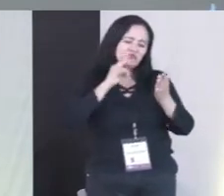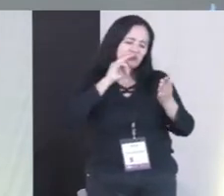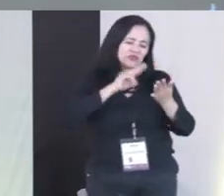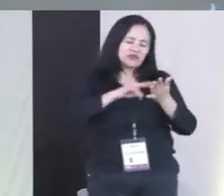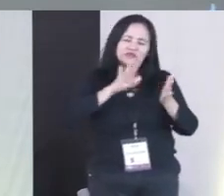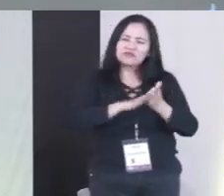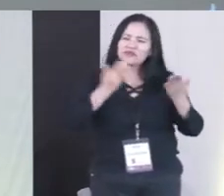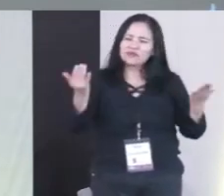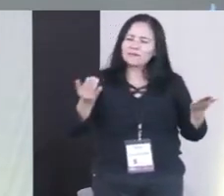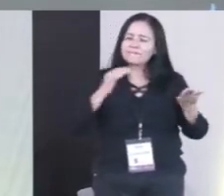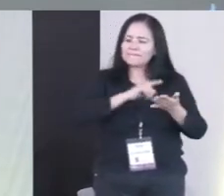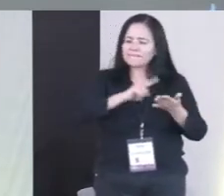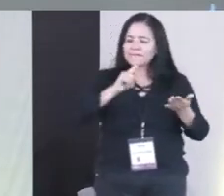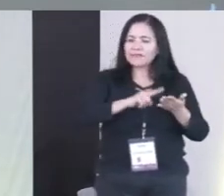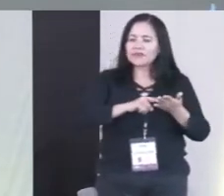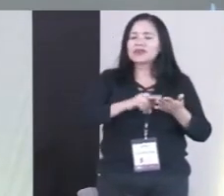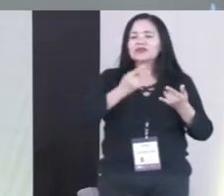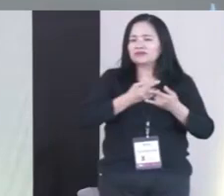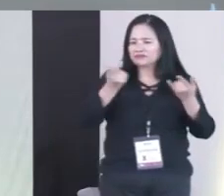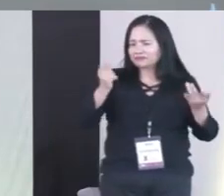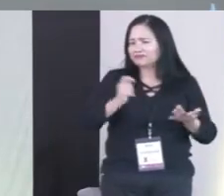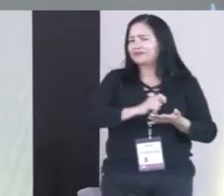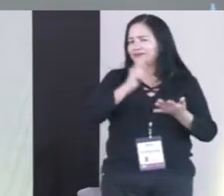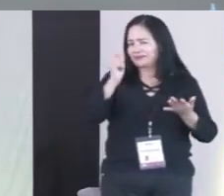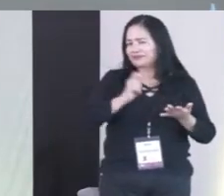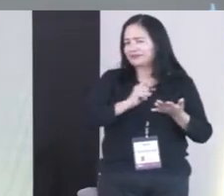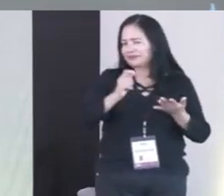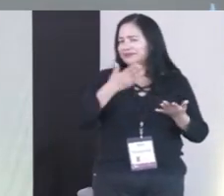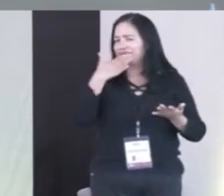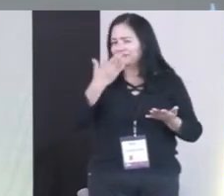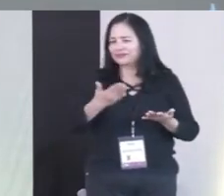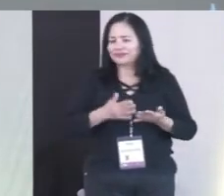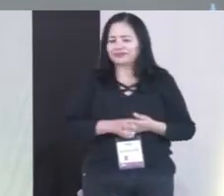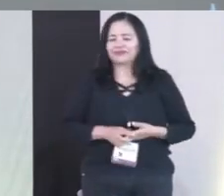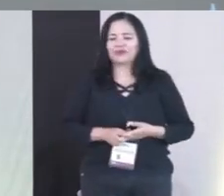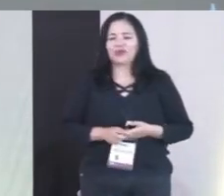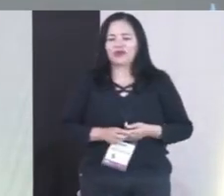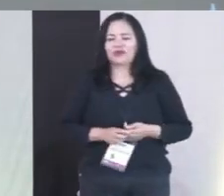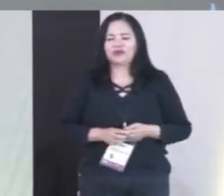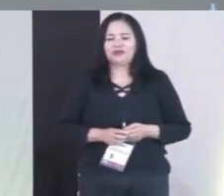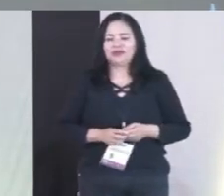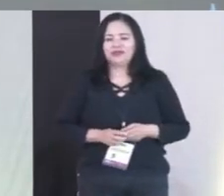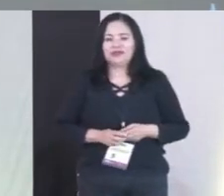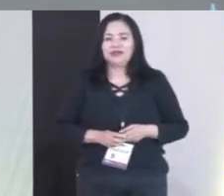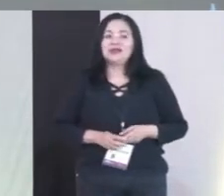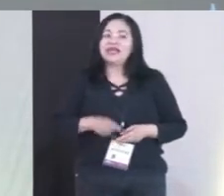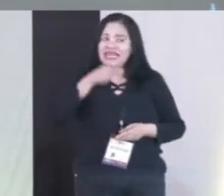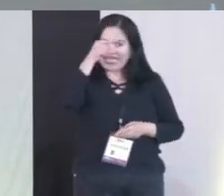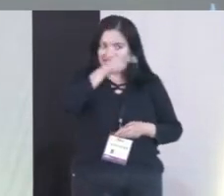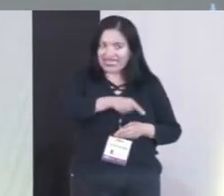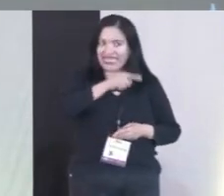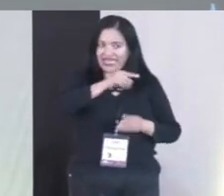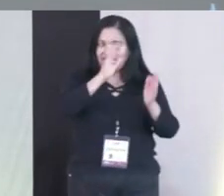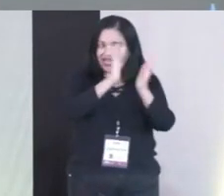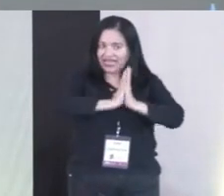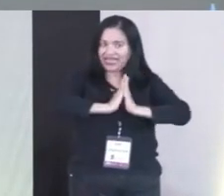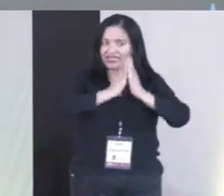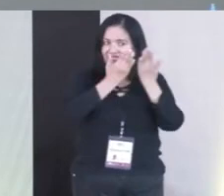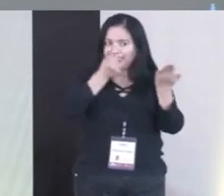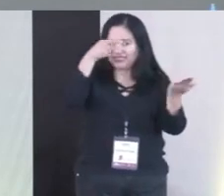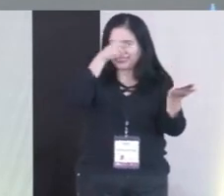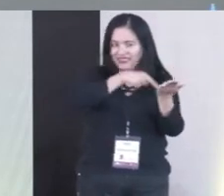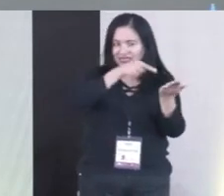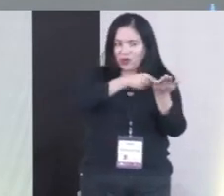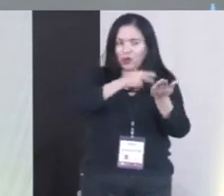yo siempre supe que era un gran escritor y que iba a ser una gran novela. Y esta este suspiro del conquistador, este homenaje